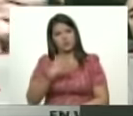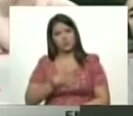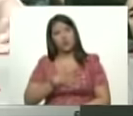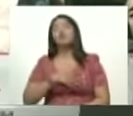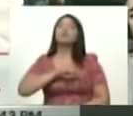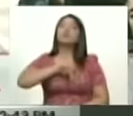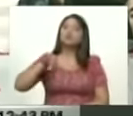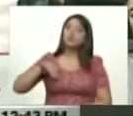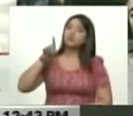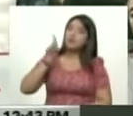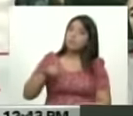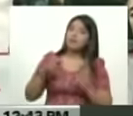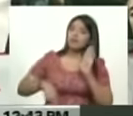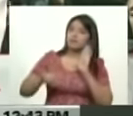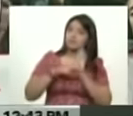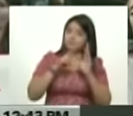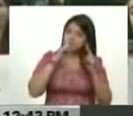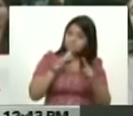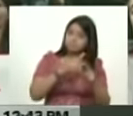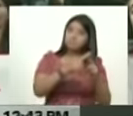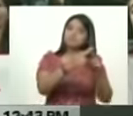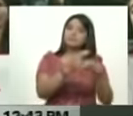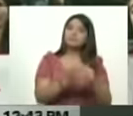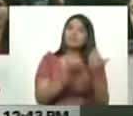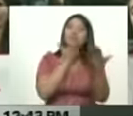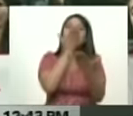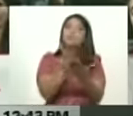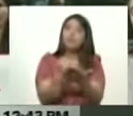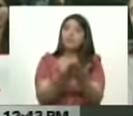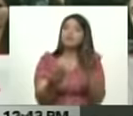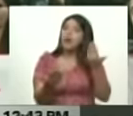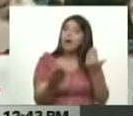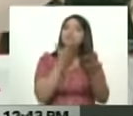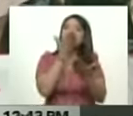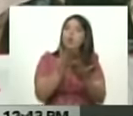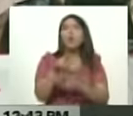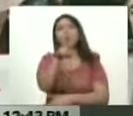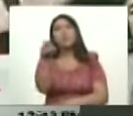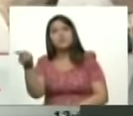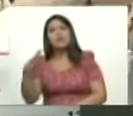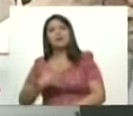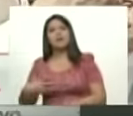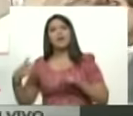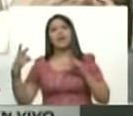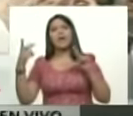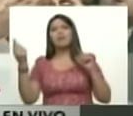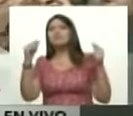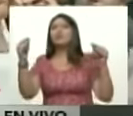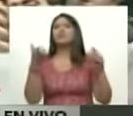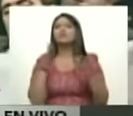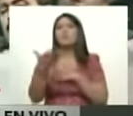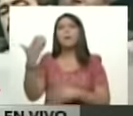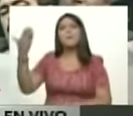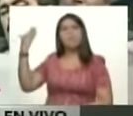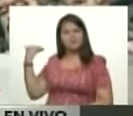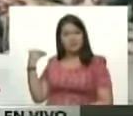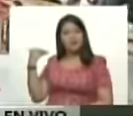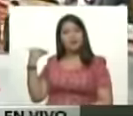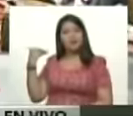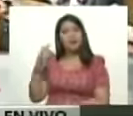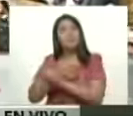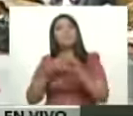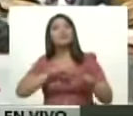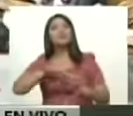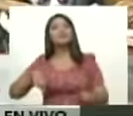nosotros queremos también ratificar la propuesta que acabamos de hacer. Ustedes quieren hablar de pasado y nosotros